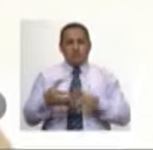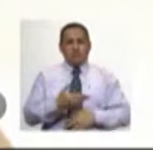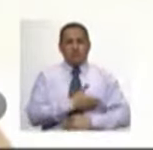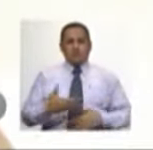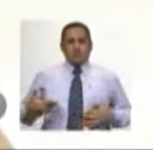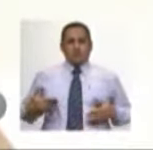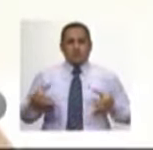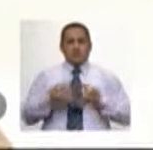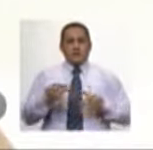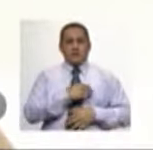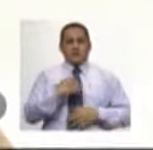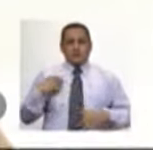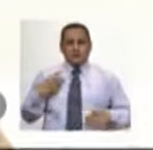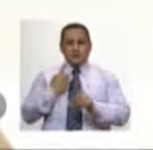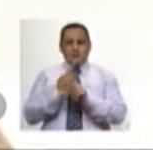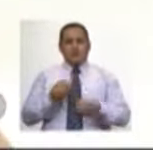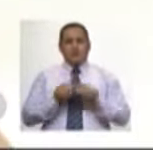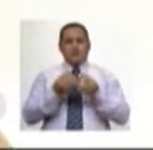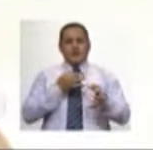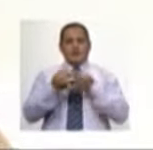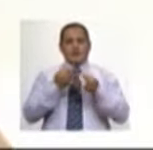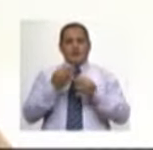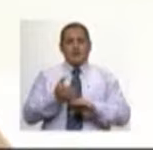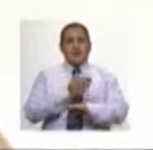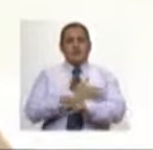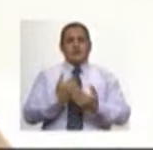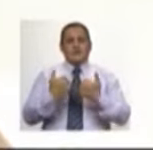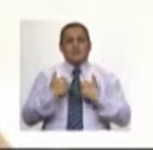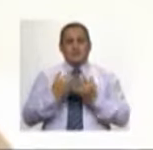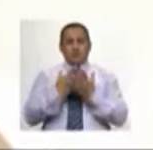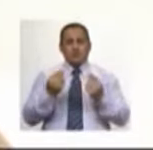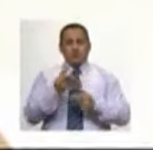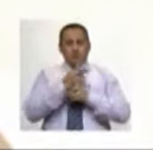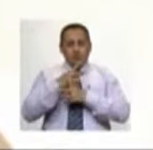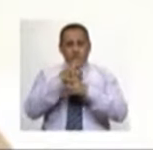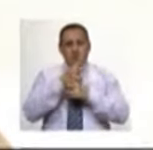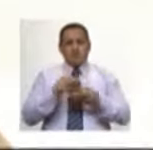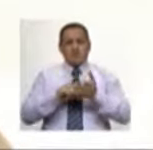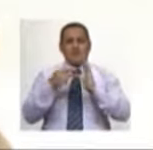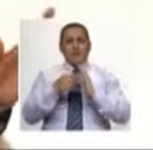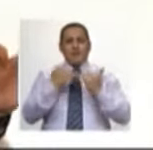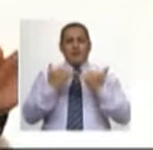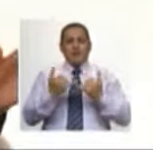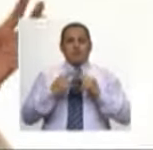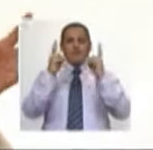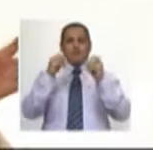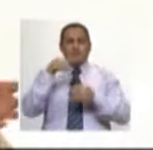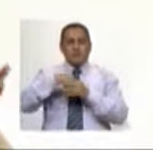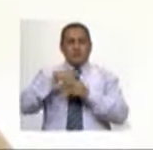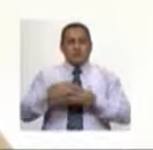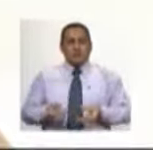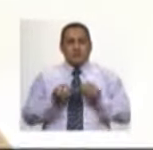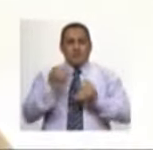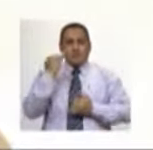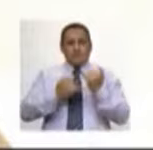Poder Ejecutivo, ¿no? Entonces, por eso él, por ejemplo, manifiesta allí que se debe tener mucho cuidado en cuanto al sistema de elección, porque finalmente